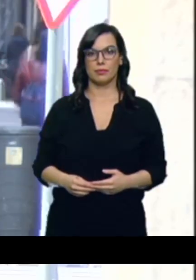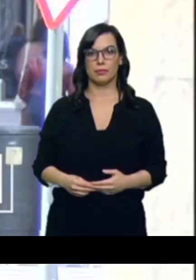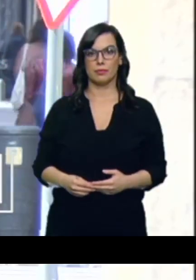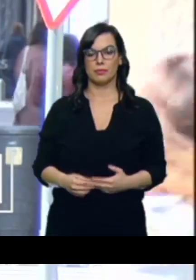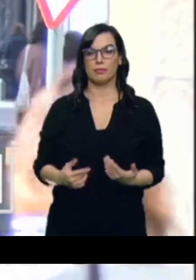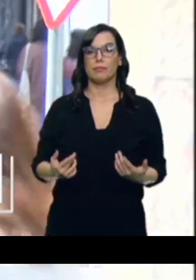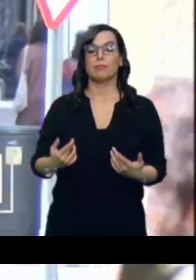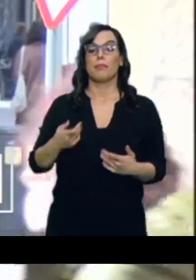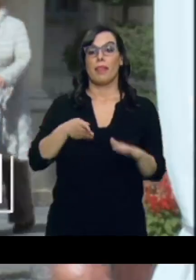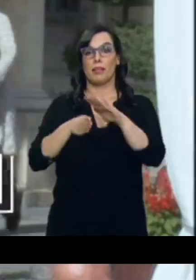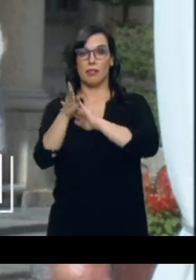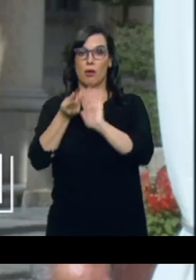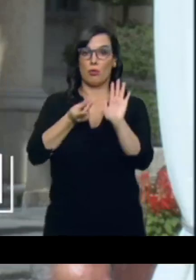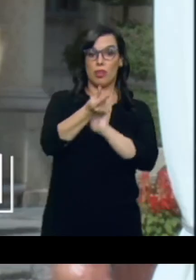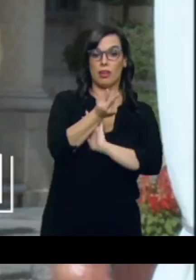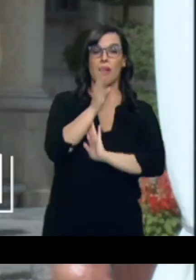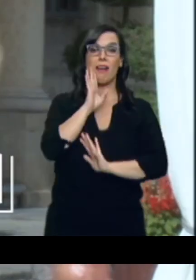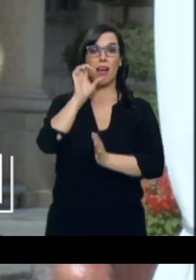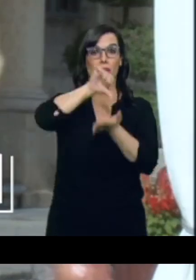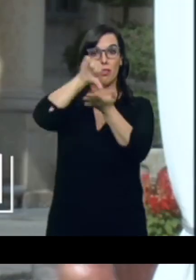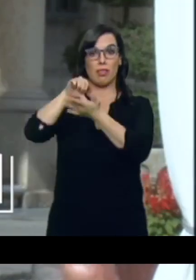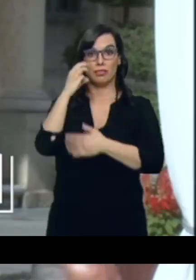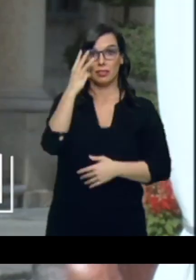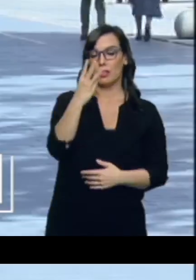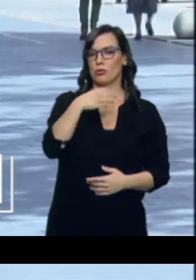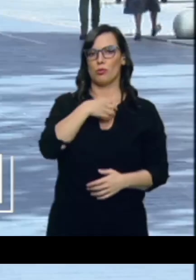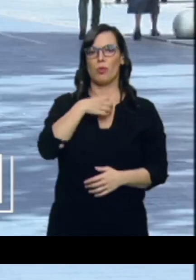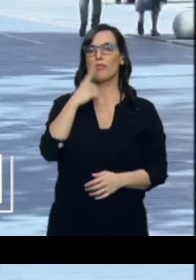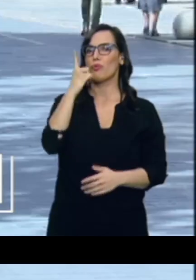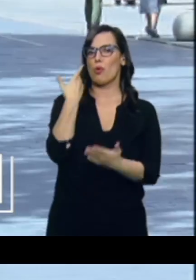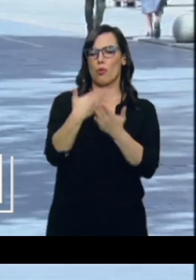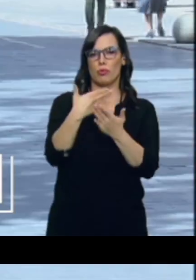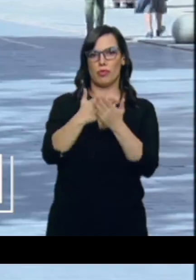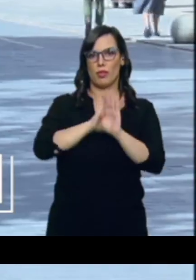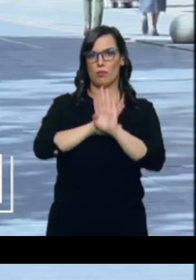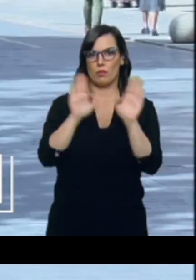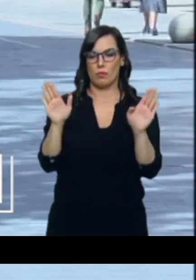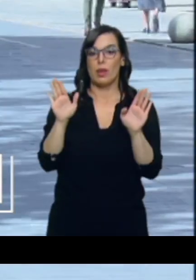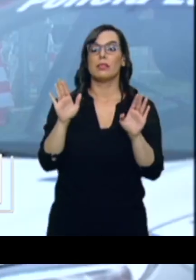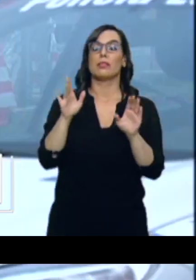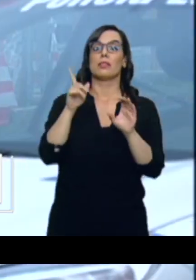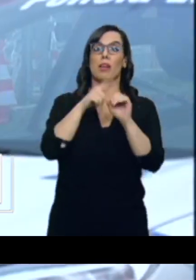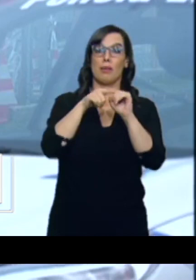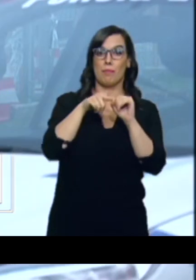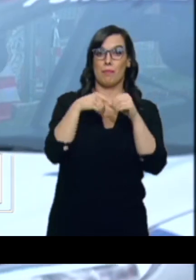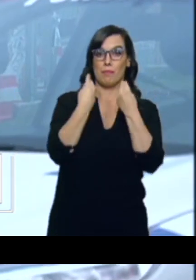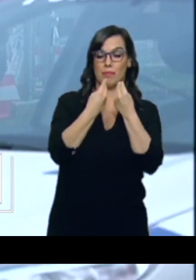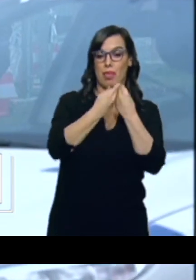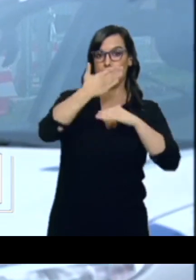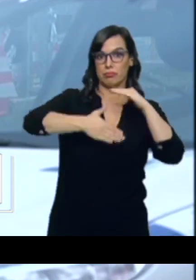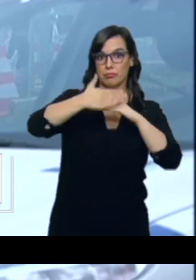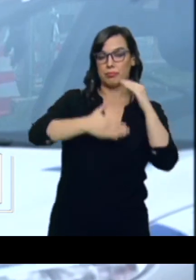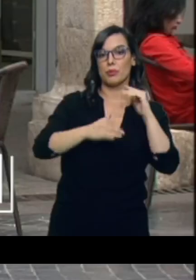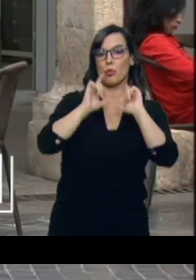No se podrá entrar y salir de estos tres municipios salvo por causas justificadas. Se limitan aforos y horarios y se restringen los grupos